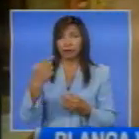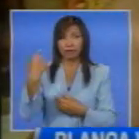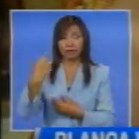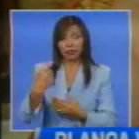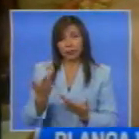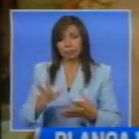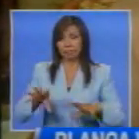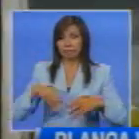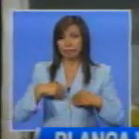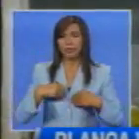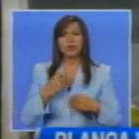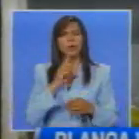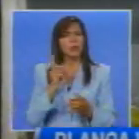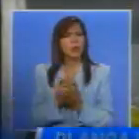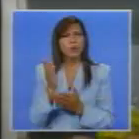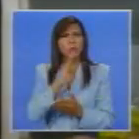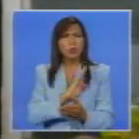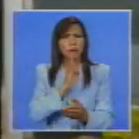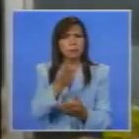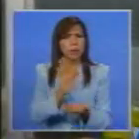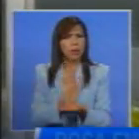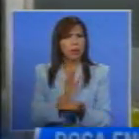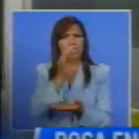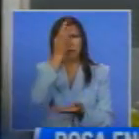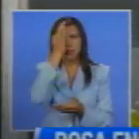hecho ver atender.